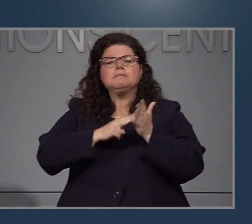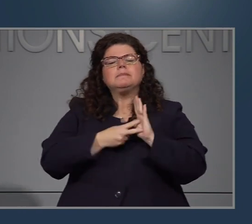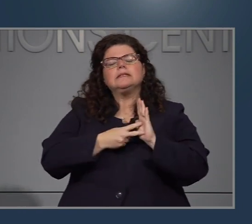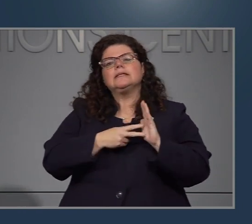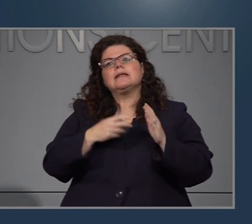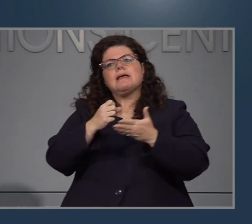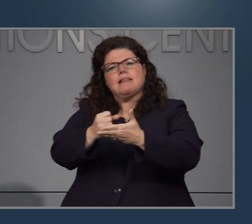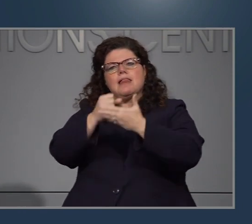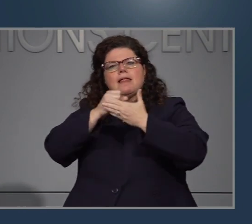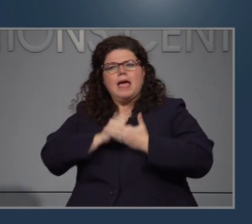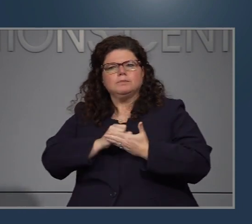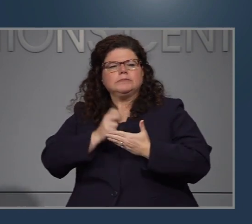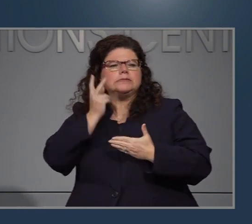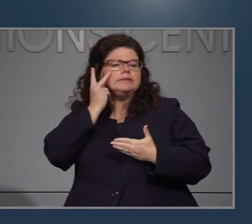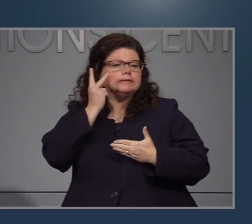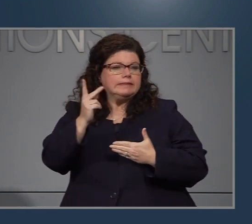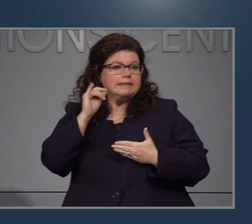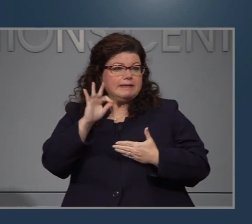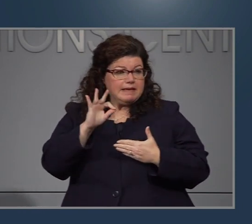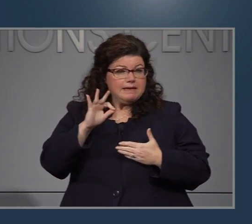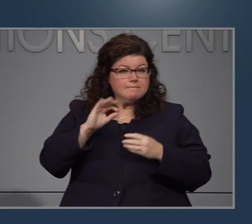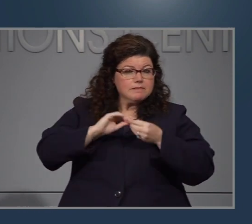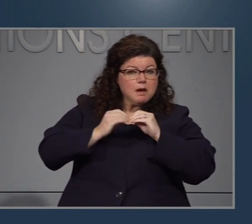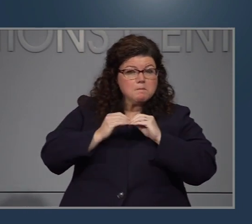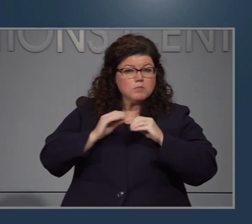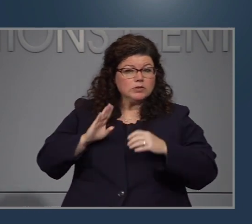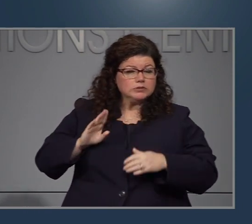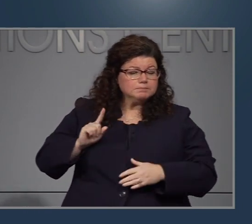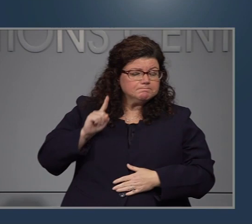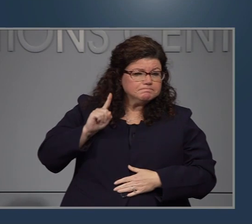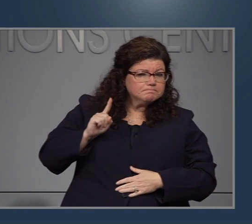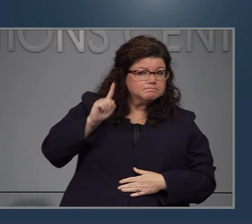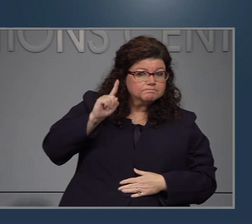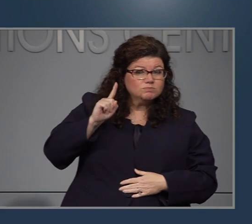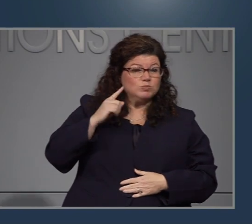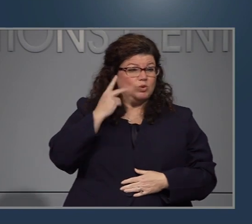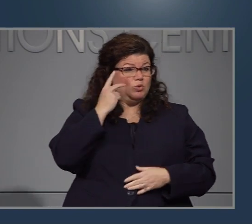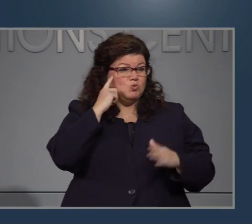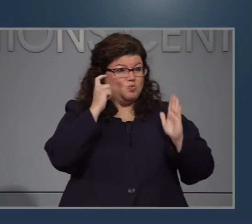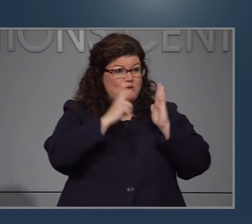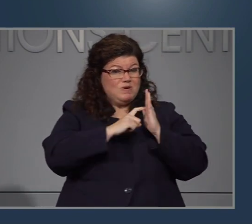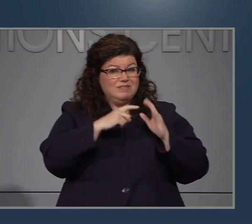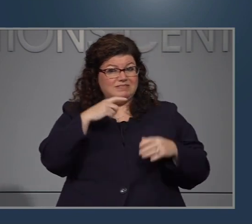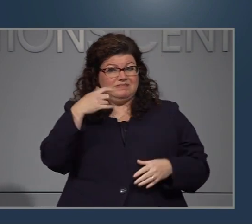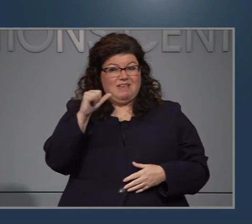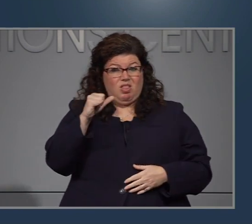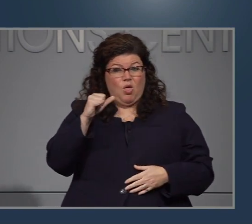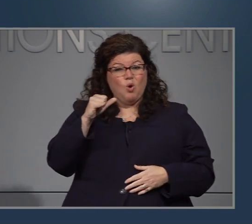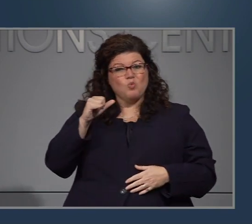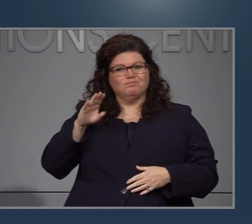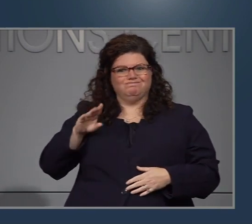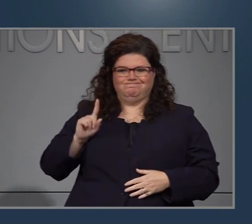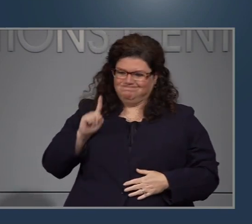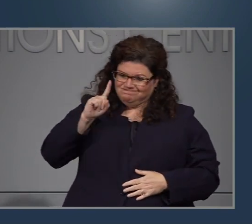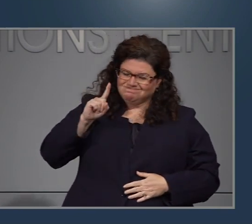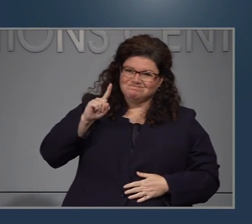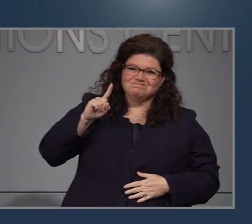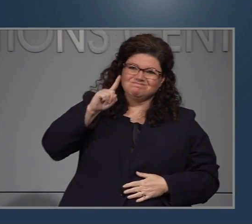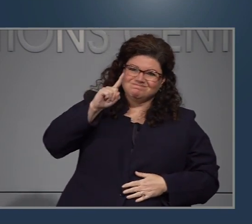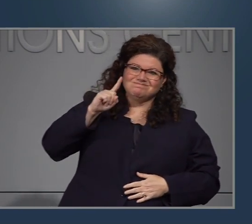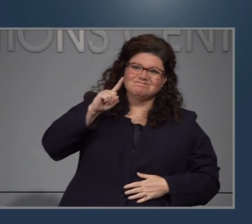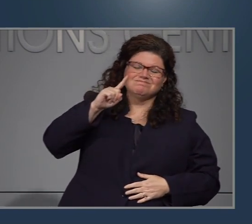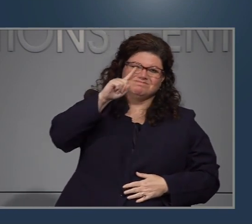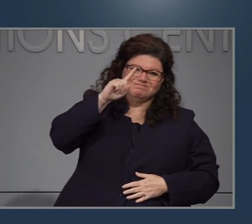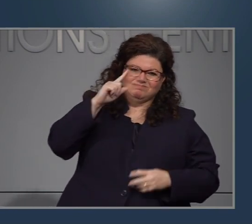Esta métrica sirve como una advertencia temprana del mecanismo de detección. Cuando ven la línea